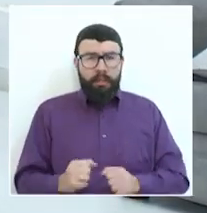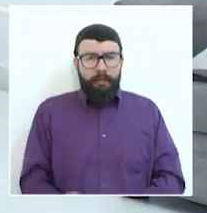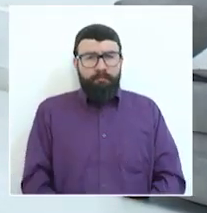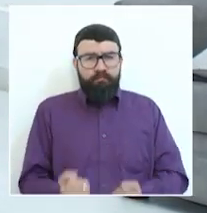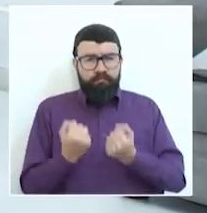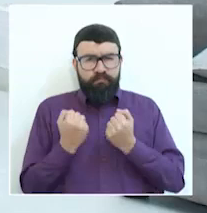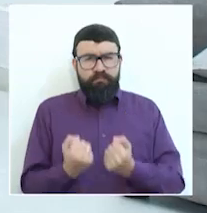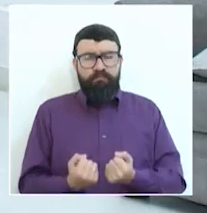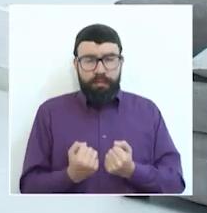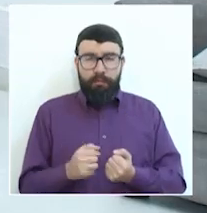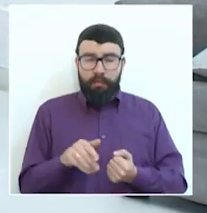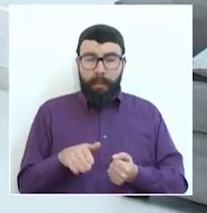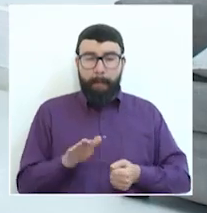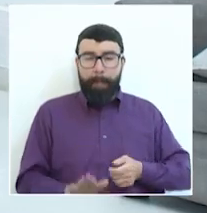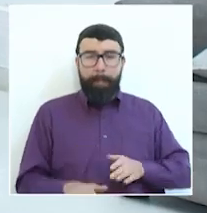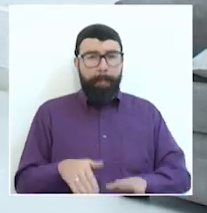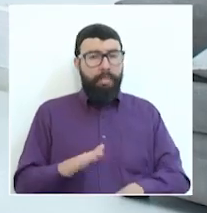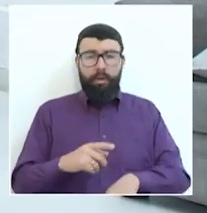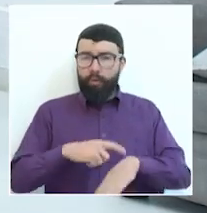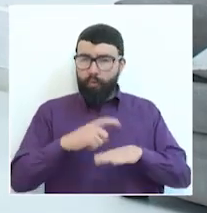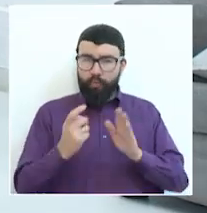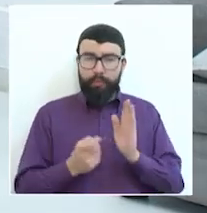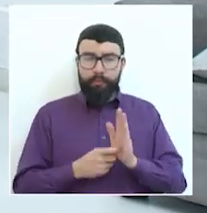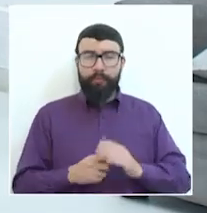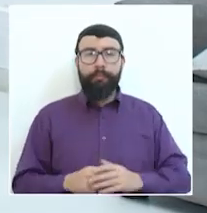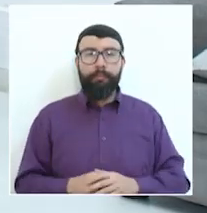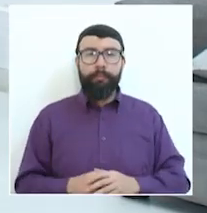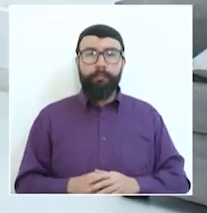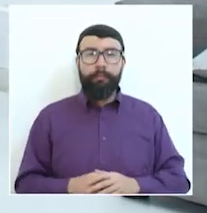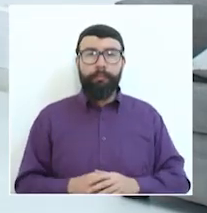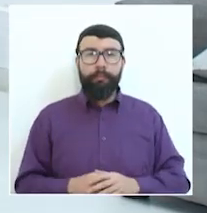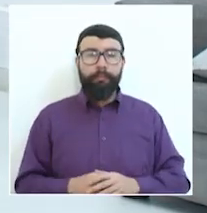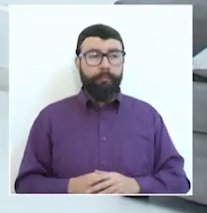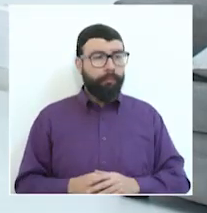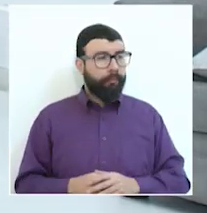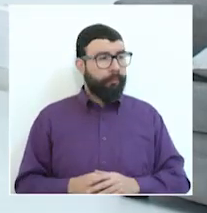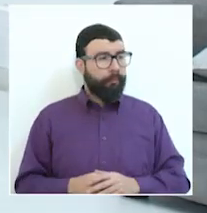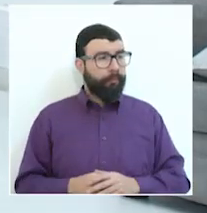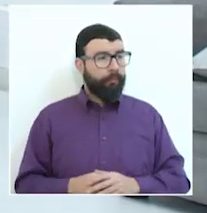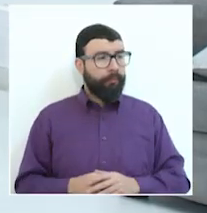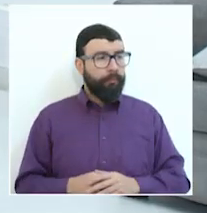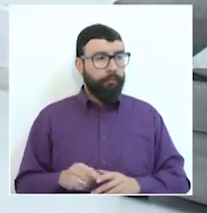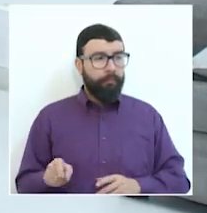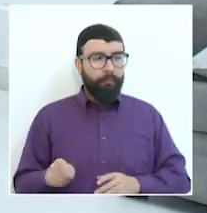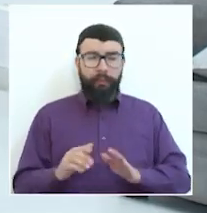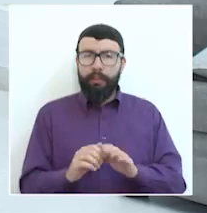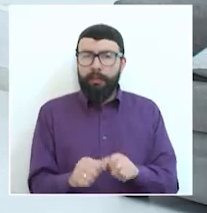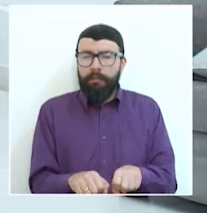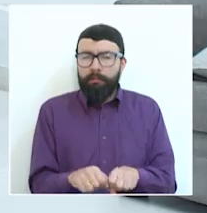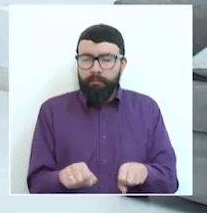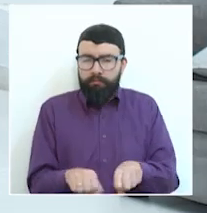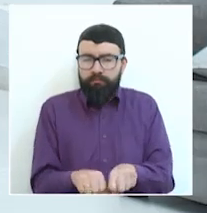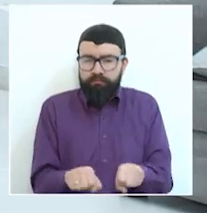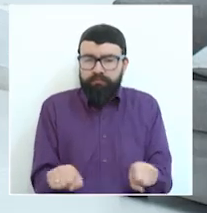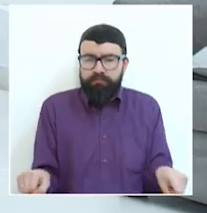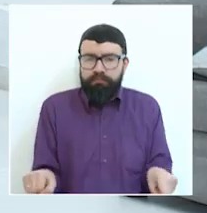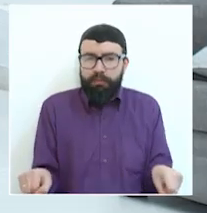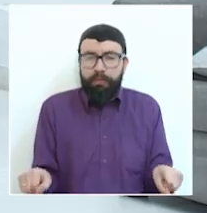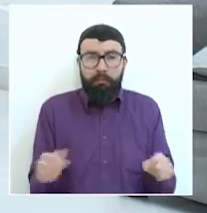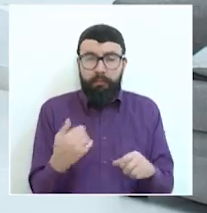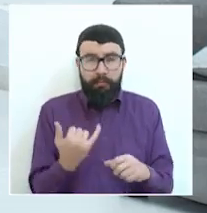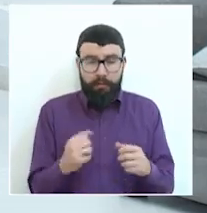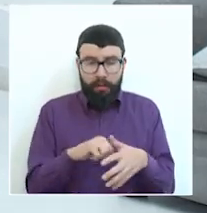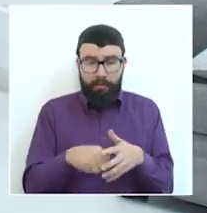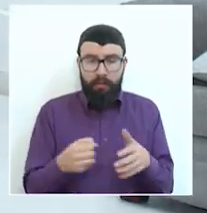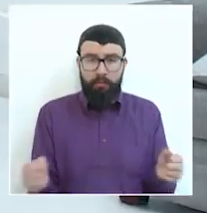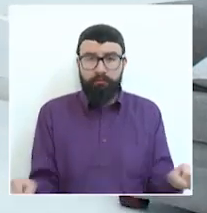en el talón ni solo al frente, en todo el pie. Entonces, tensionando los cauchitos para afuera para que las rodillas no se metan, ¿sí? Me